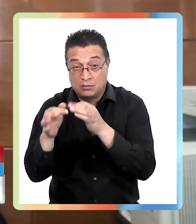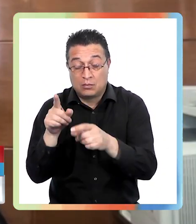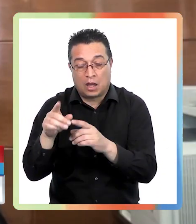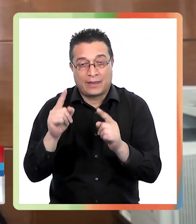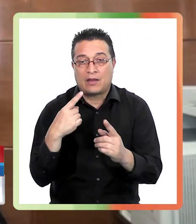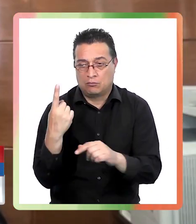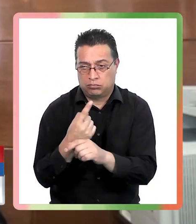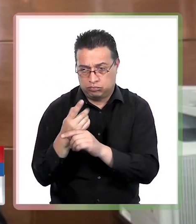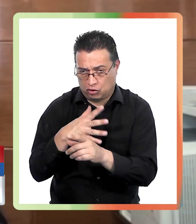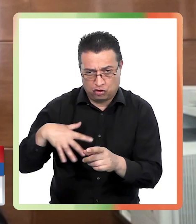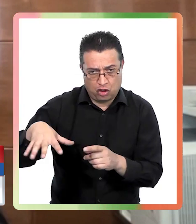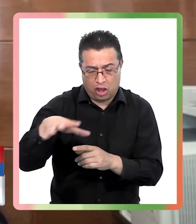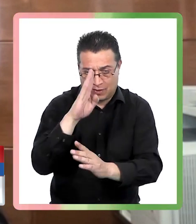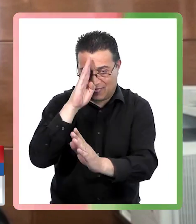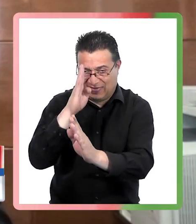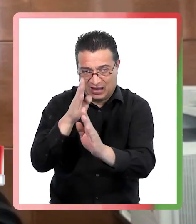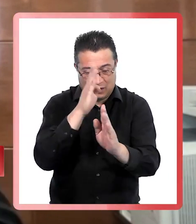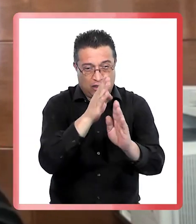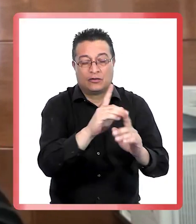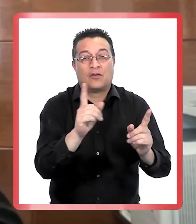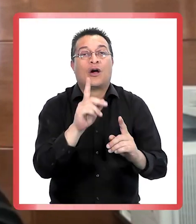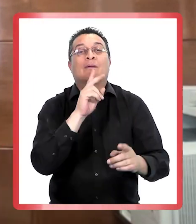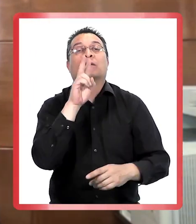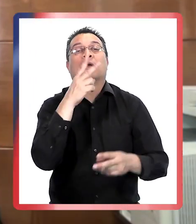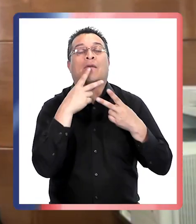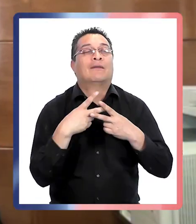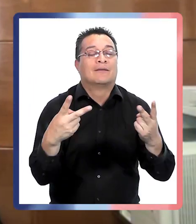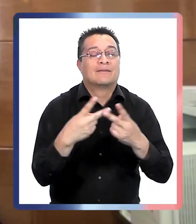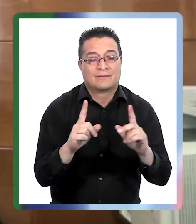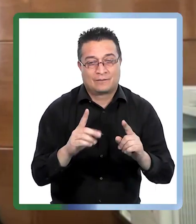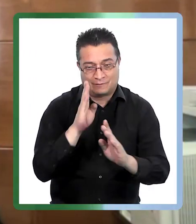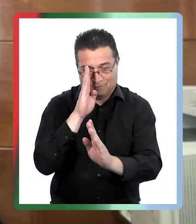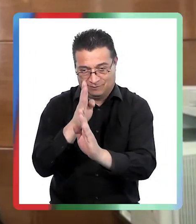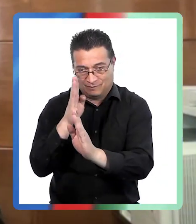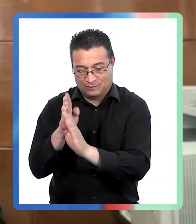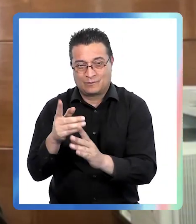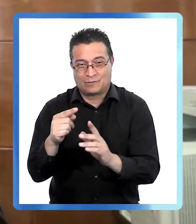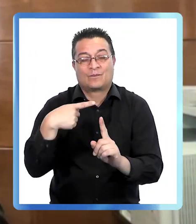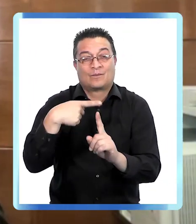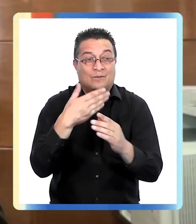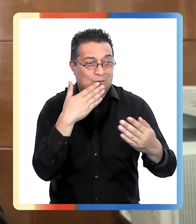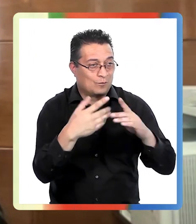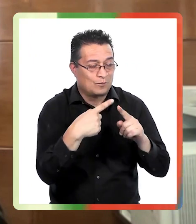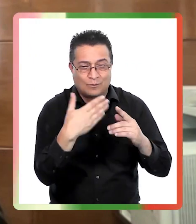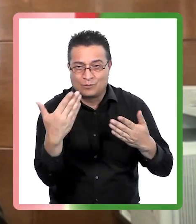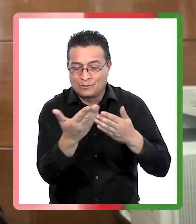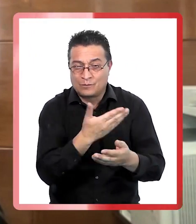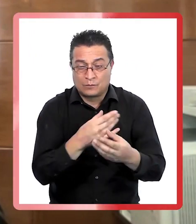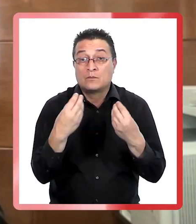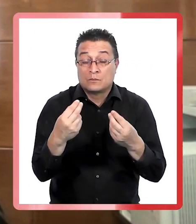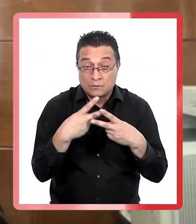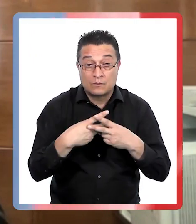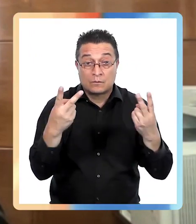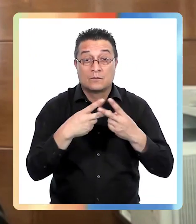creo que es bueno que hablemos todas y todos más en directo y no por la prensa, creo que es poco contribuyente para el diálogo fraterno. Pero